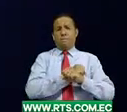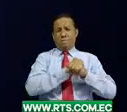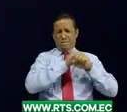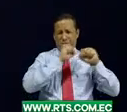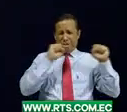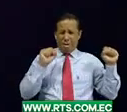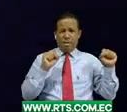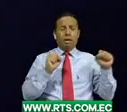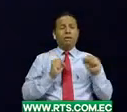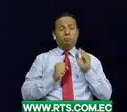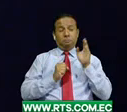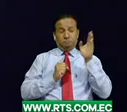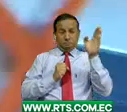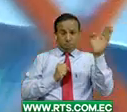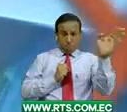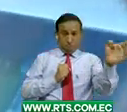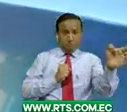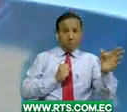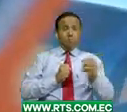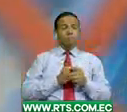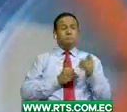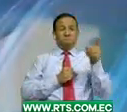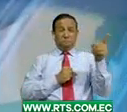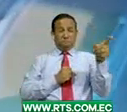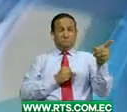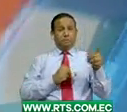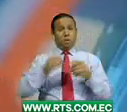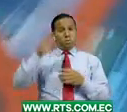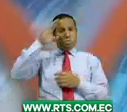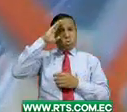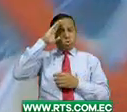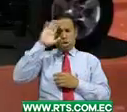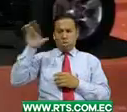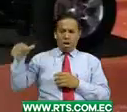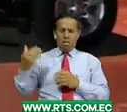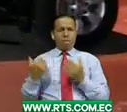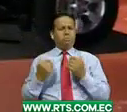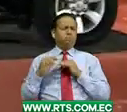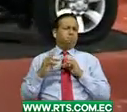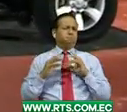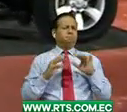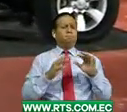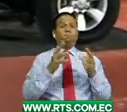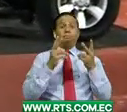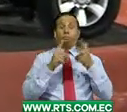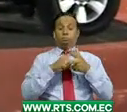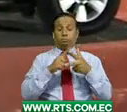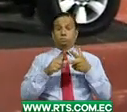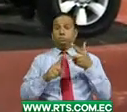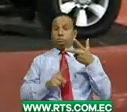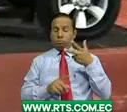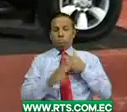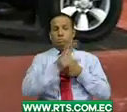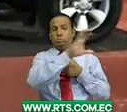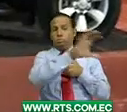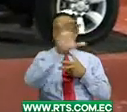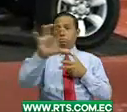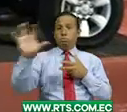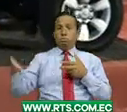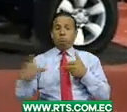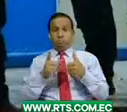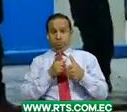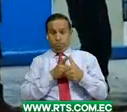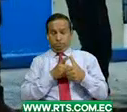madrugada. María Paula Romo explicaba de las acciones las cuales se llevaron a cabo en tres provincias de la costa. Se